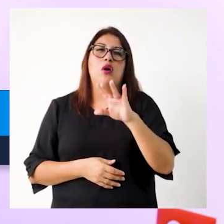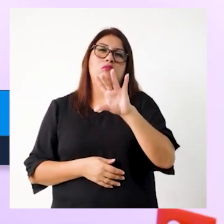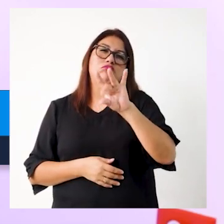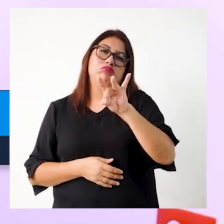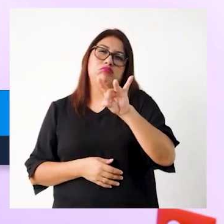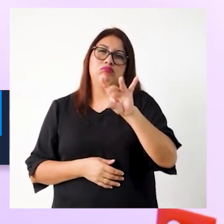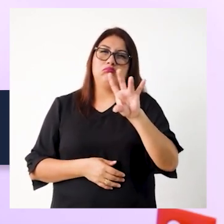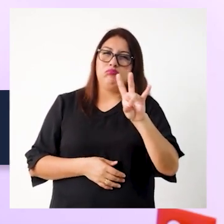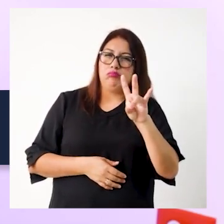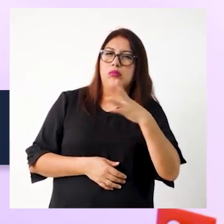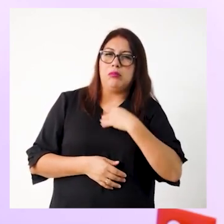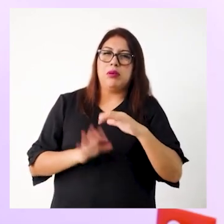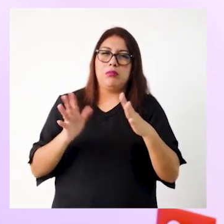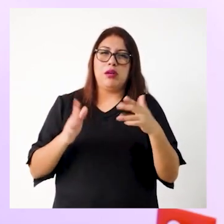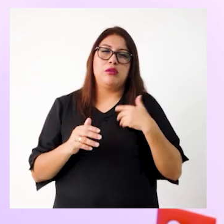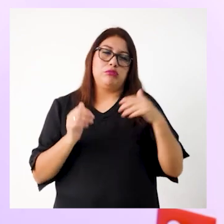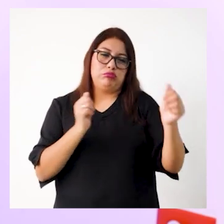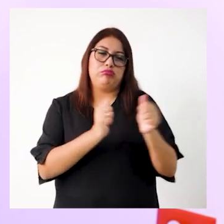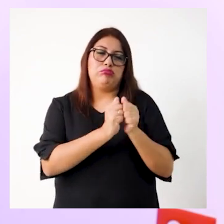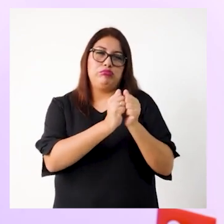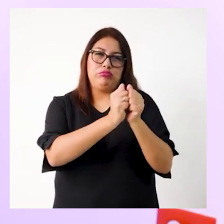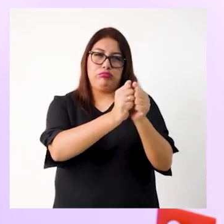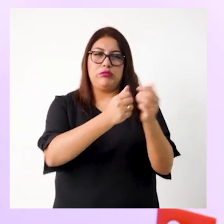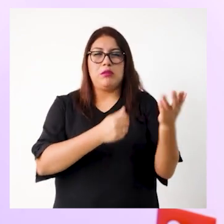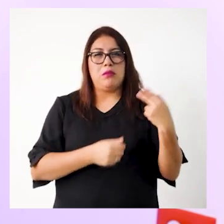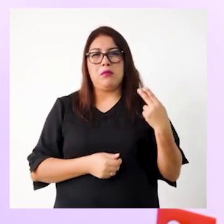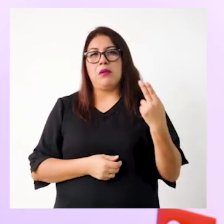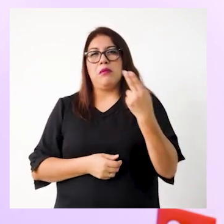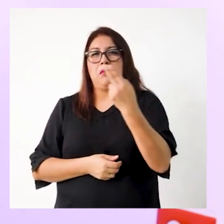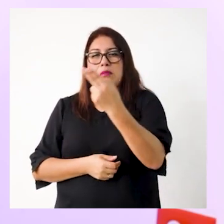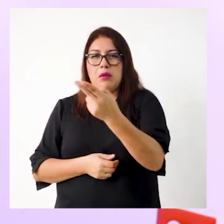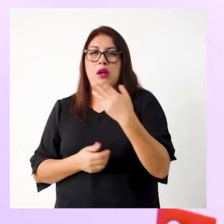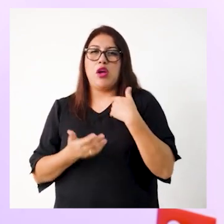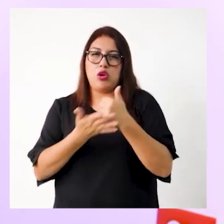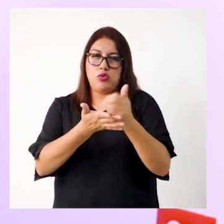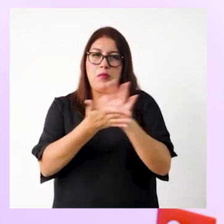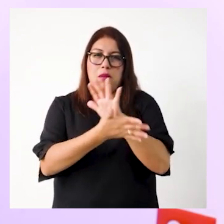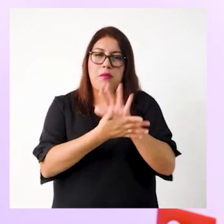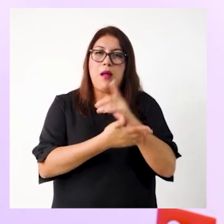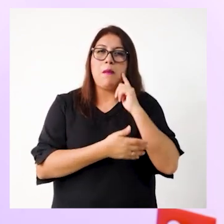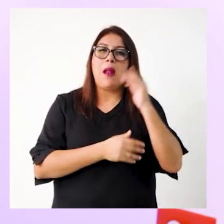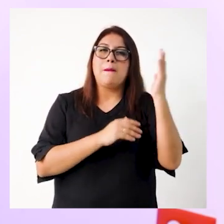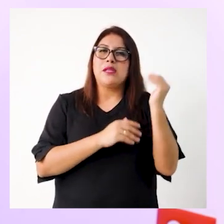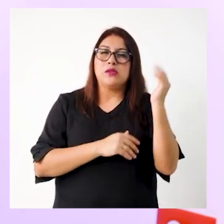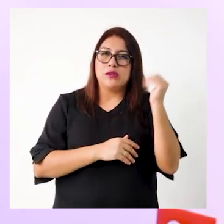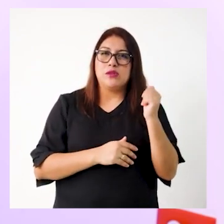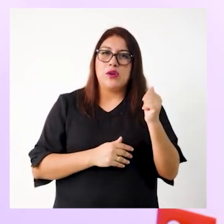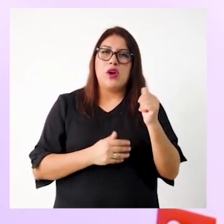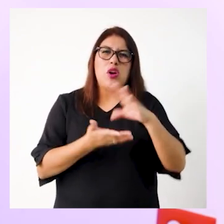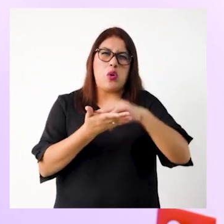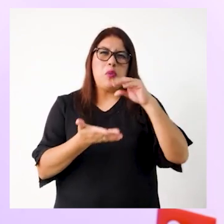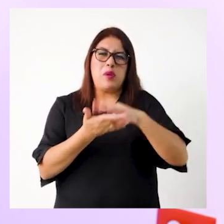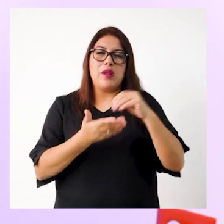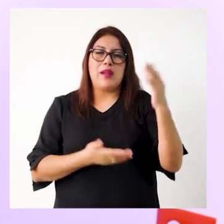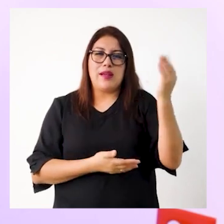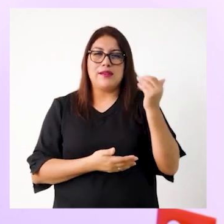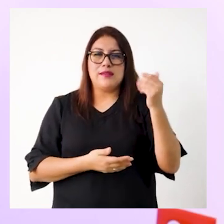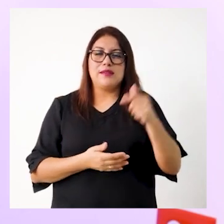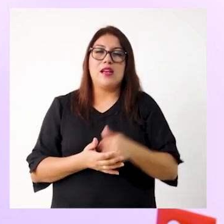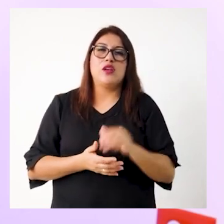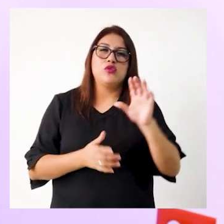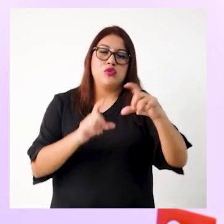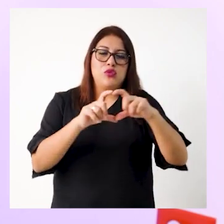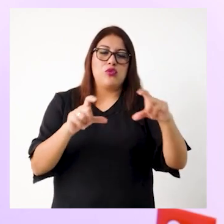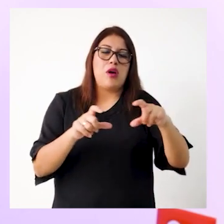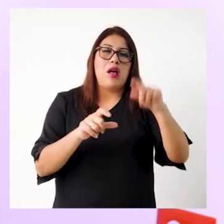87, 88 años, la acompañé para que sacara el duplicado de su tarjeta como pensionista, y cuando fue, duplicado de tarjeta,